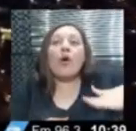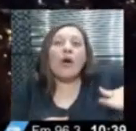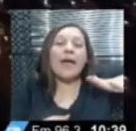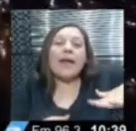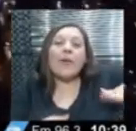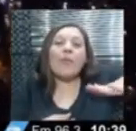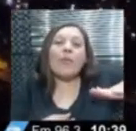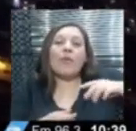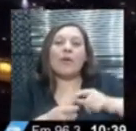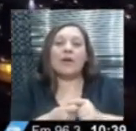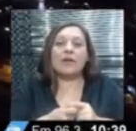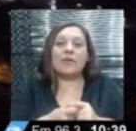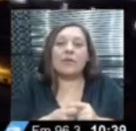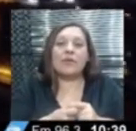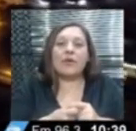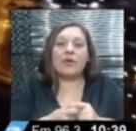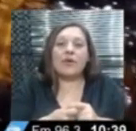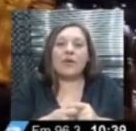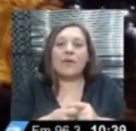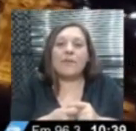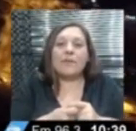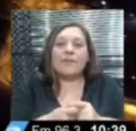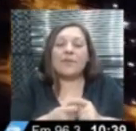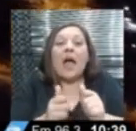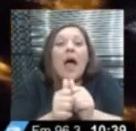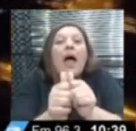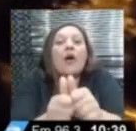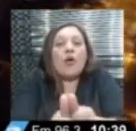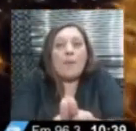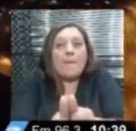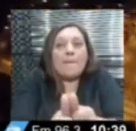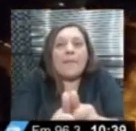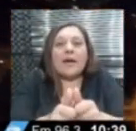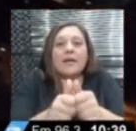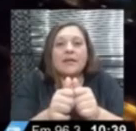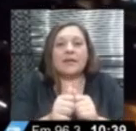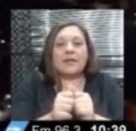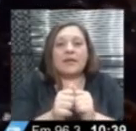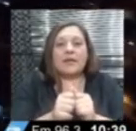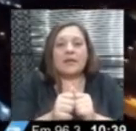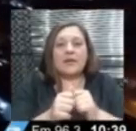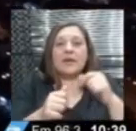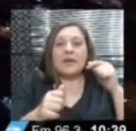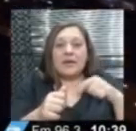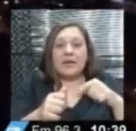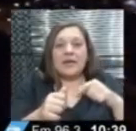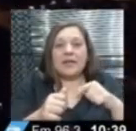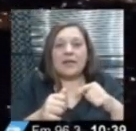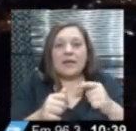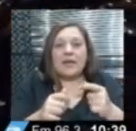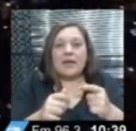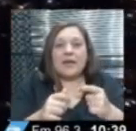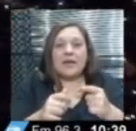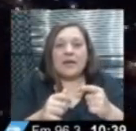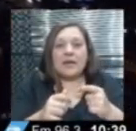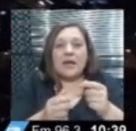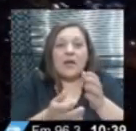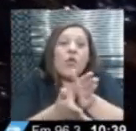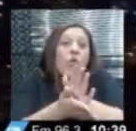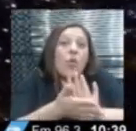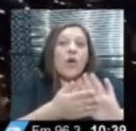está apoyando esta Revolución está apoyando a los militares que quieren también una una libertad para